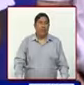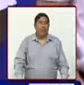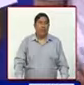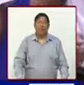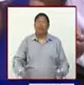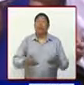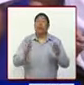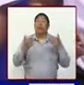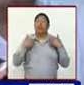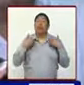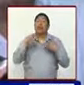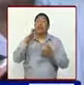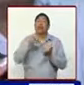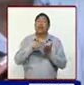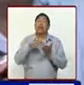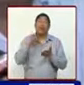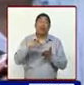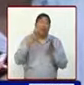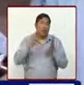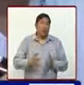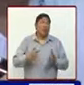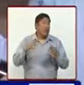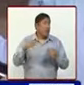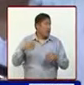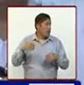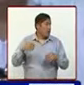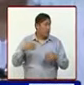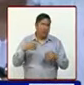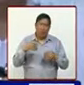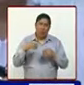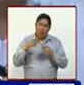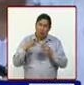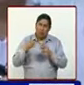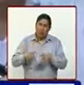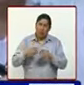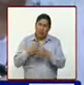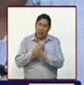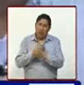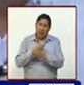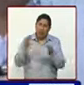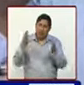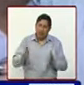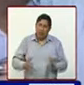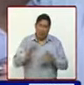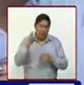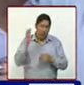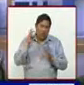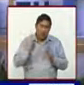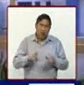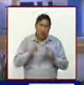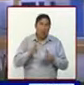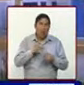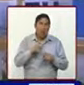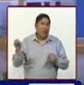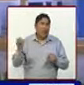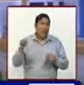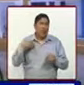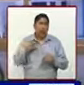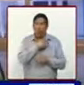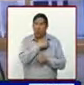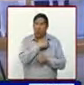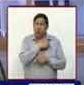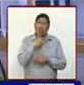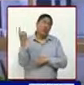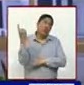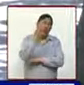Seúl cuenta con más de 5.000 estudiantes, cuenta también entre personal administrativo y docente con más de 200 personas, y para